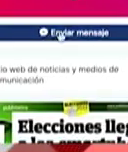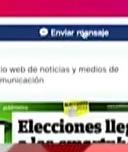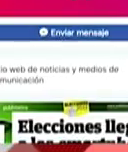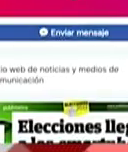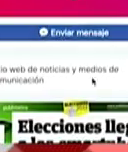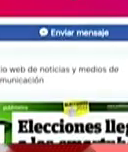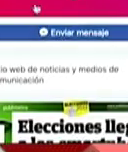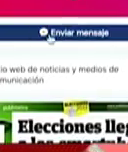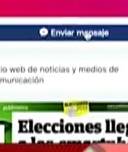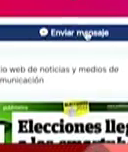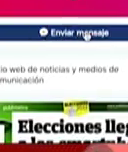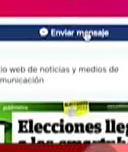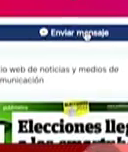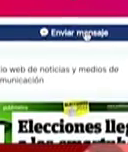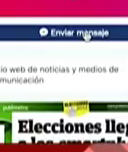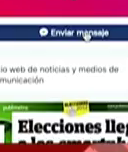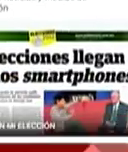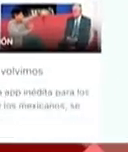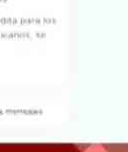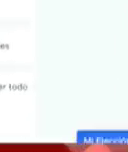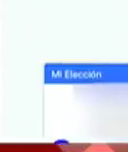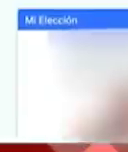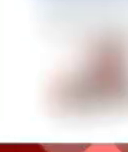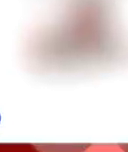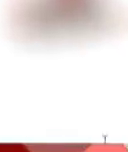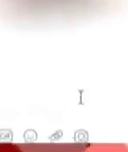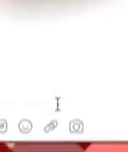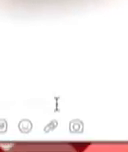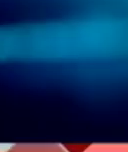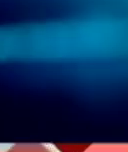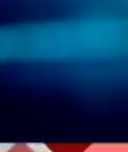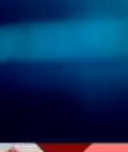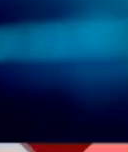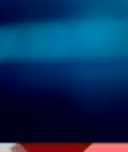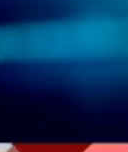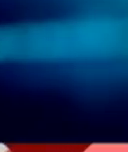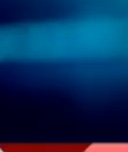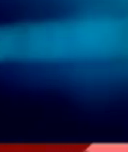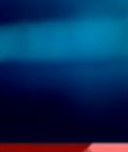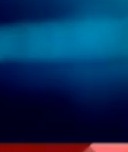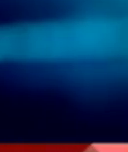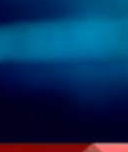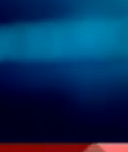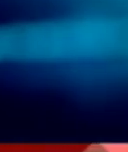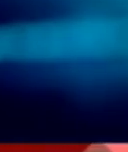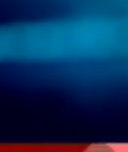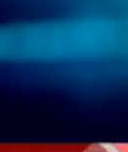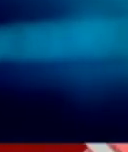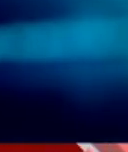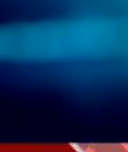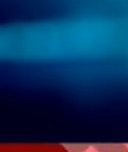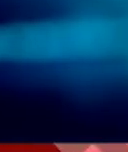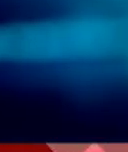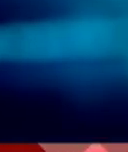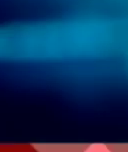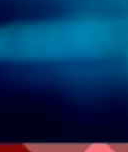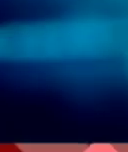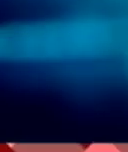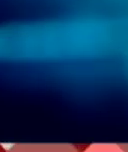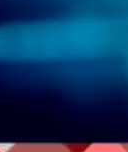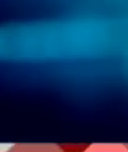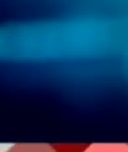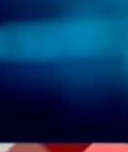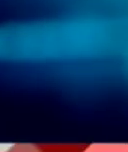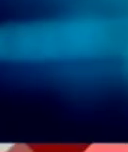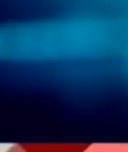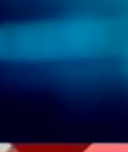UNAM Mobile, presenta tanto en España como ante ejecutivos de Facebook en Estados Unidos al primer bot